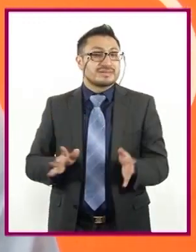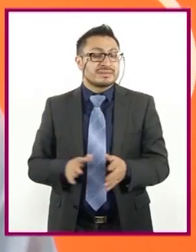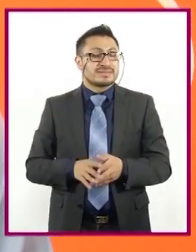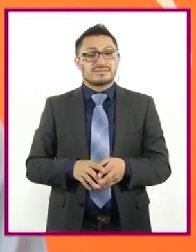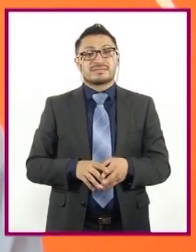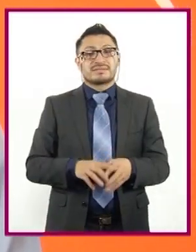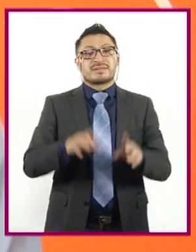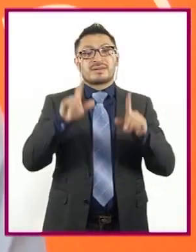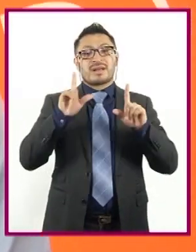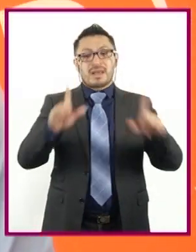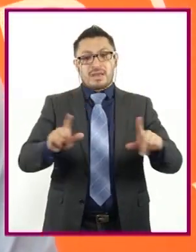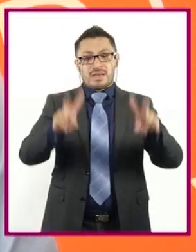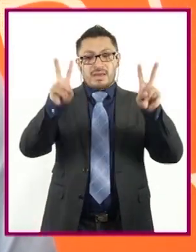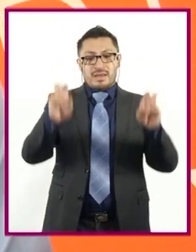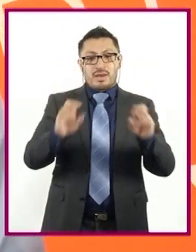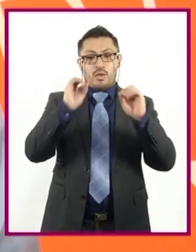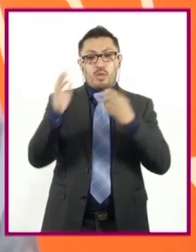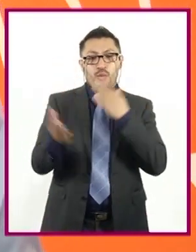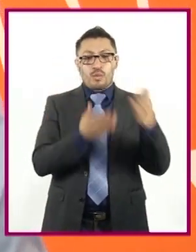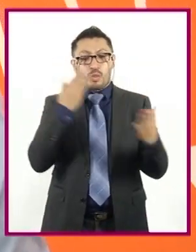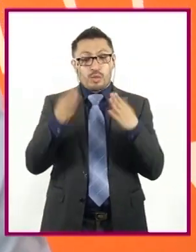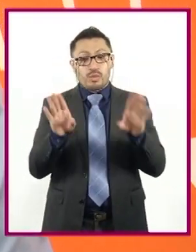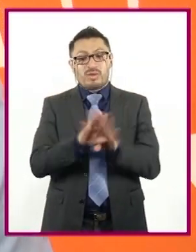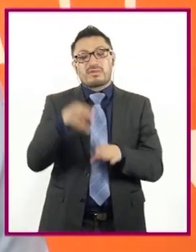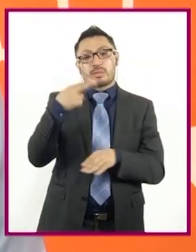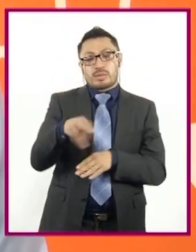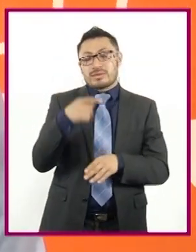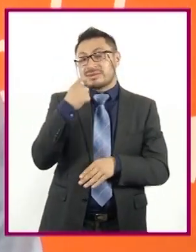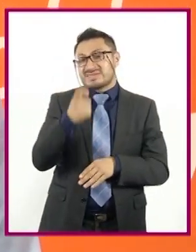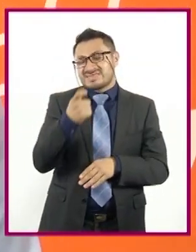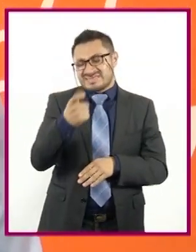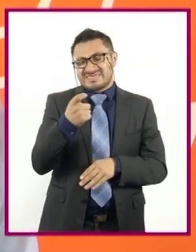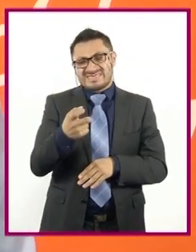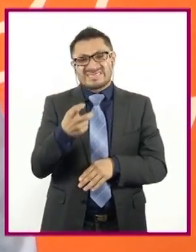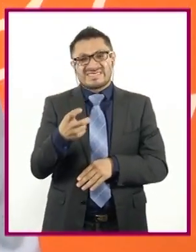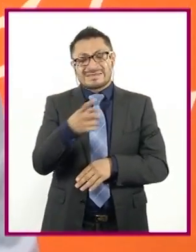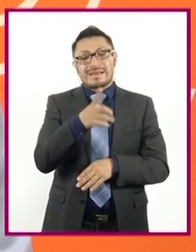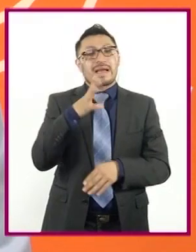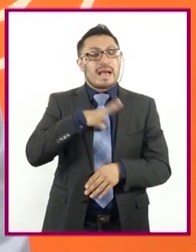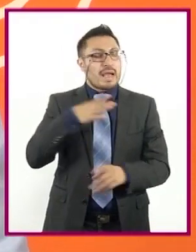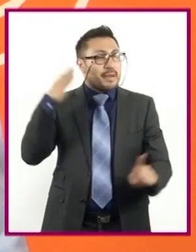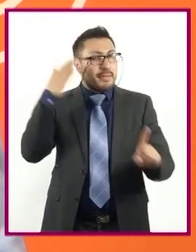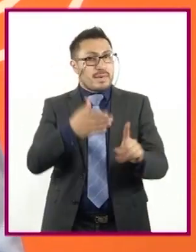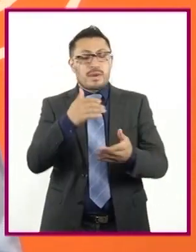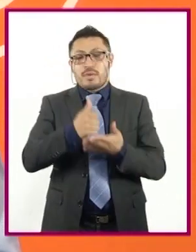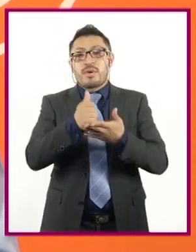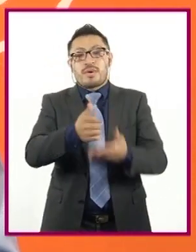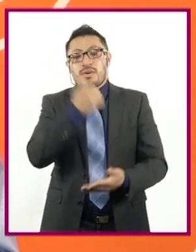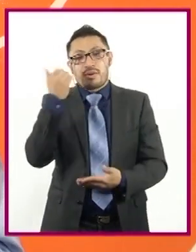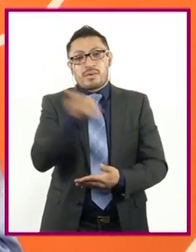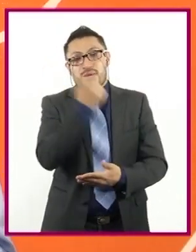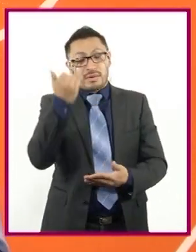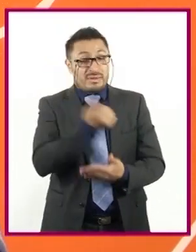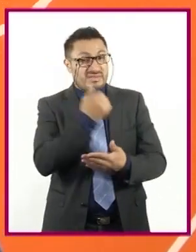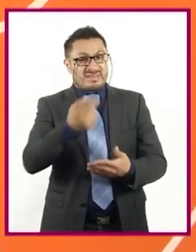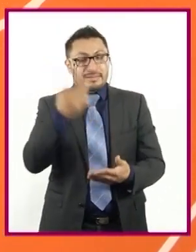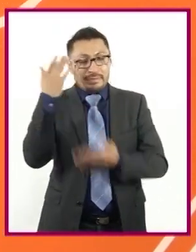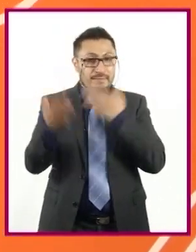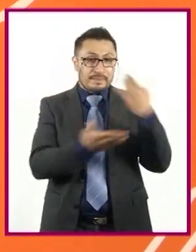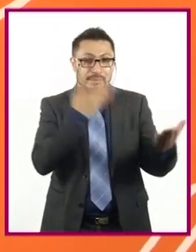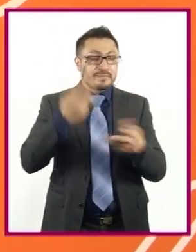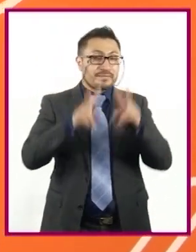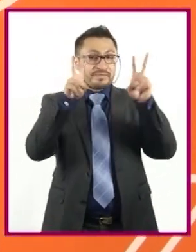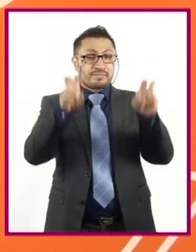Las fichas temáticas o de estudio, como el nombre lo indica, tienen el propósito de ayudar a las alumnas y los alumnos a estudiar un